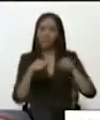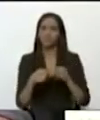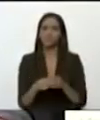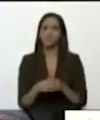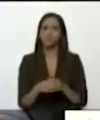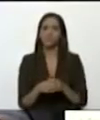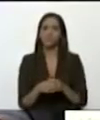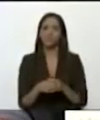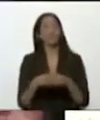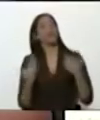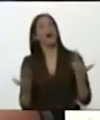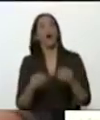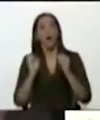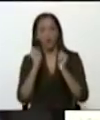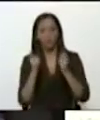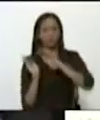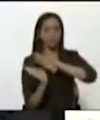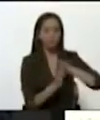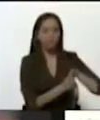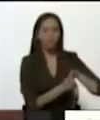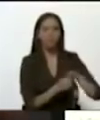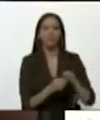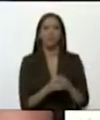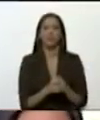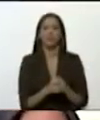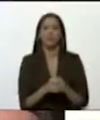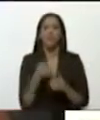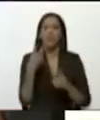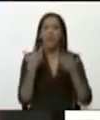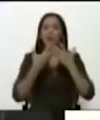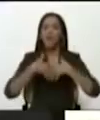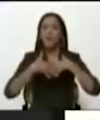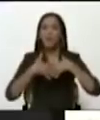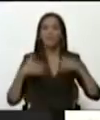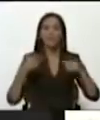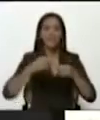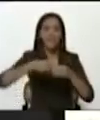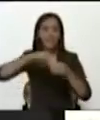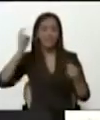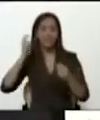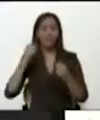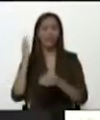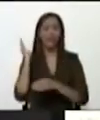destrabar. Ahora bien, Monómeros y Cisco le quitaron las sanciones. Ellos ahorita